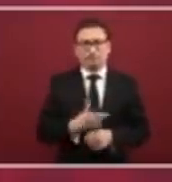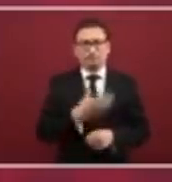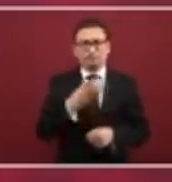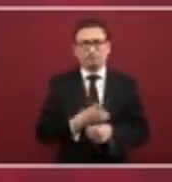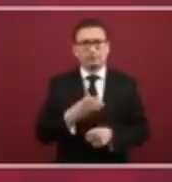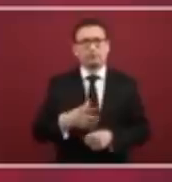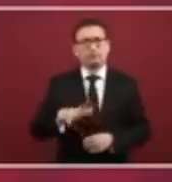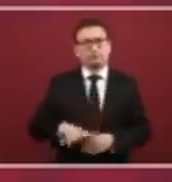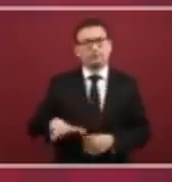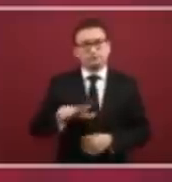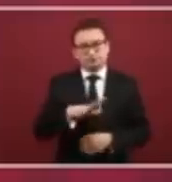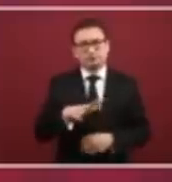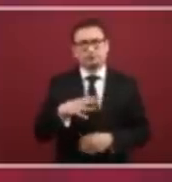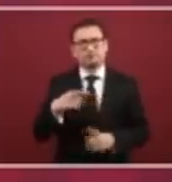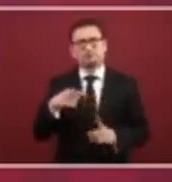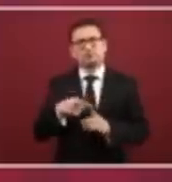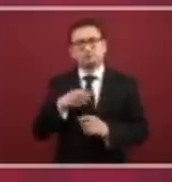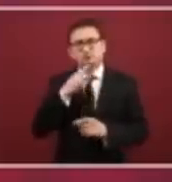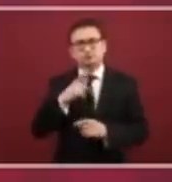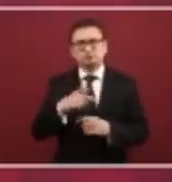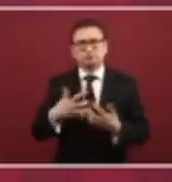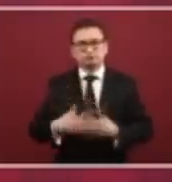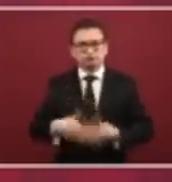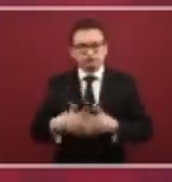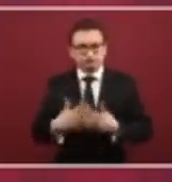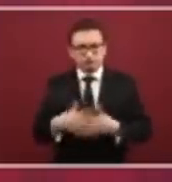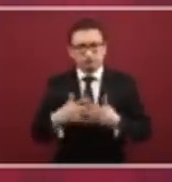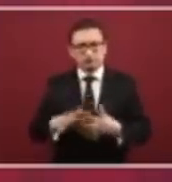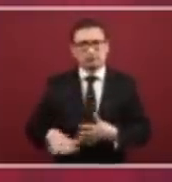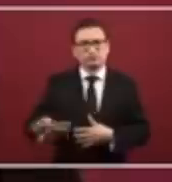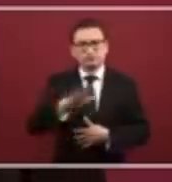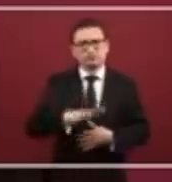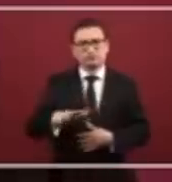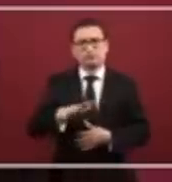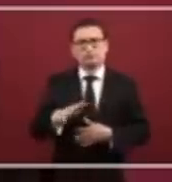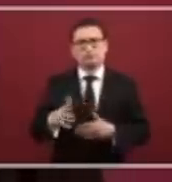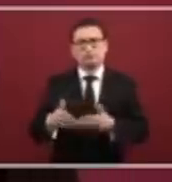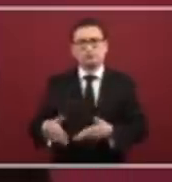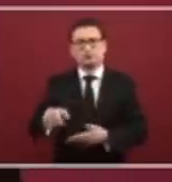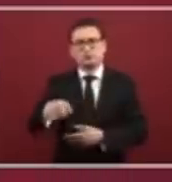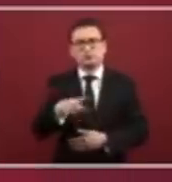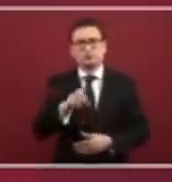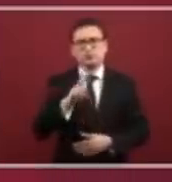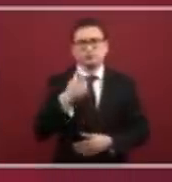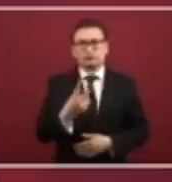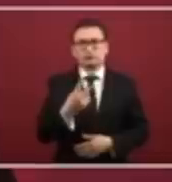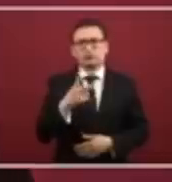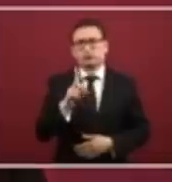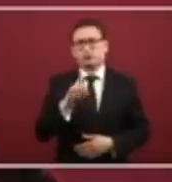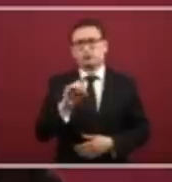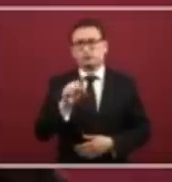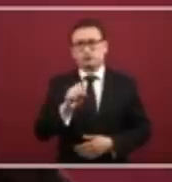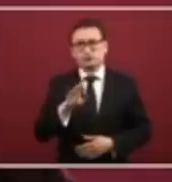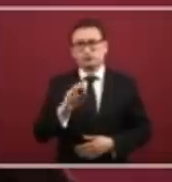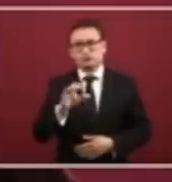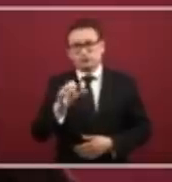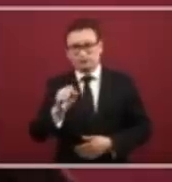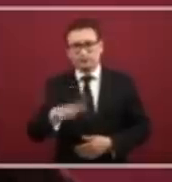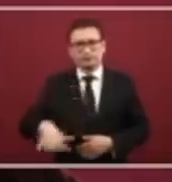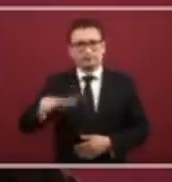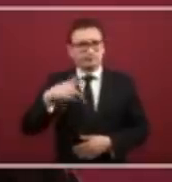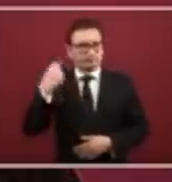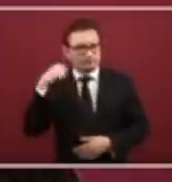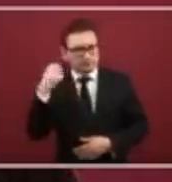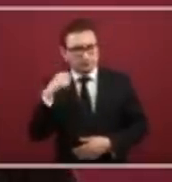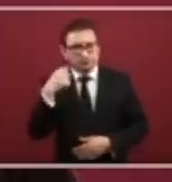decidido construir una refinería en el puerto de Dos Bocas, Tabasco, como uno de los principales proyectos para lograr